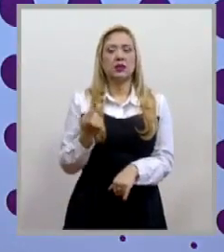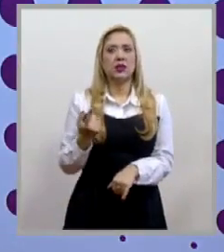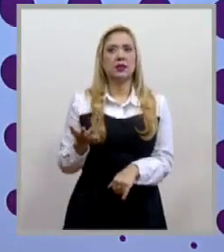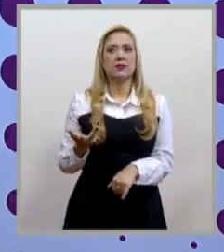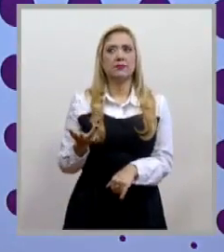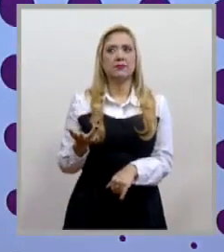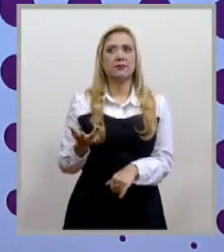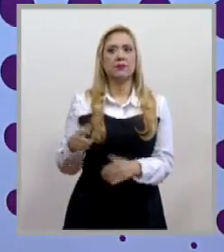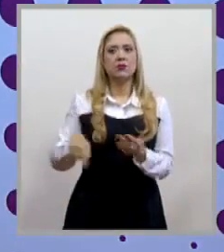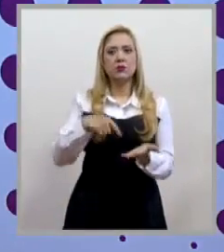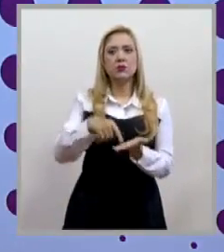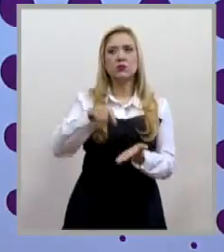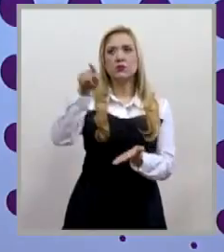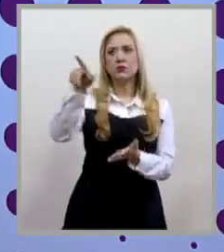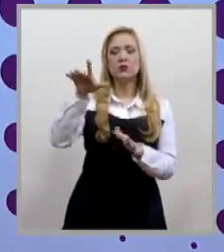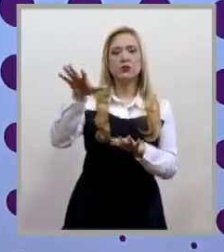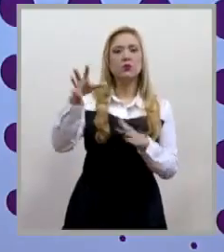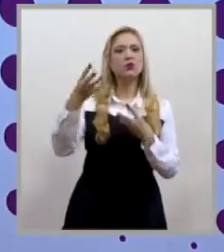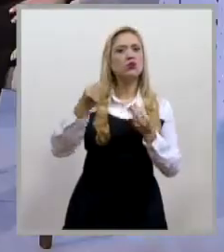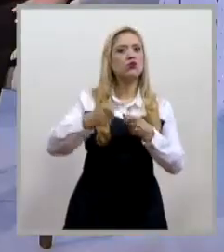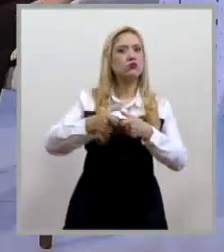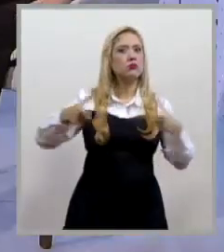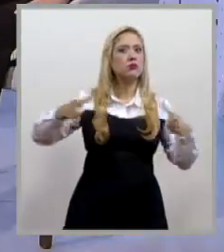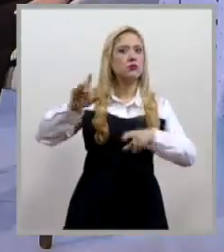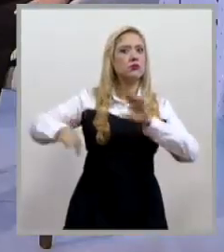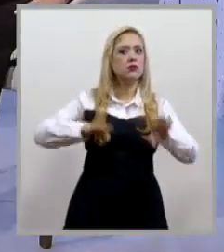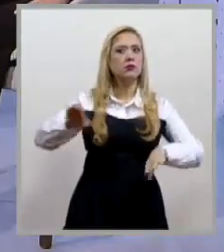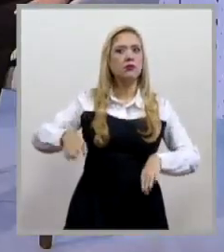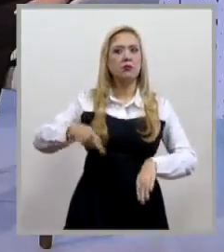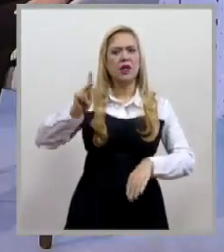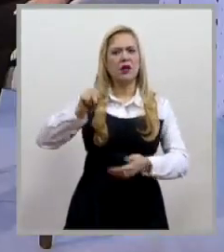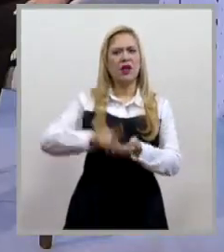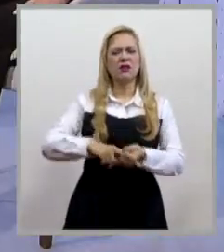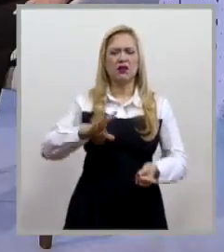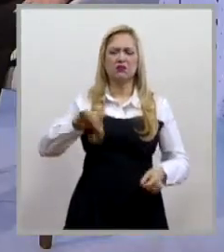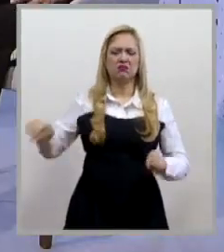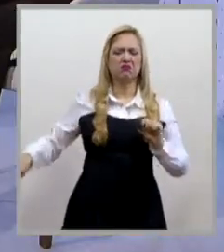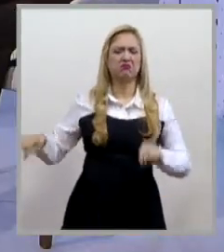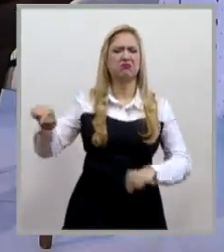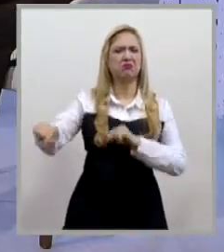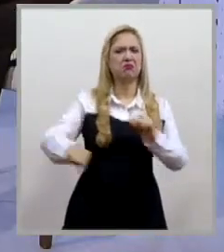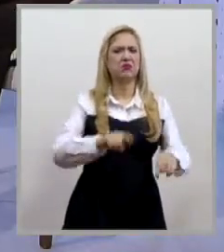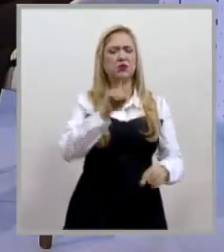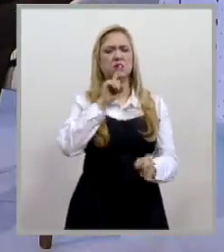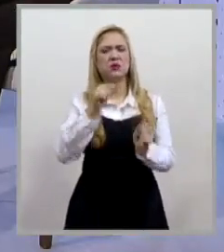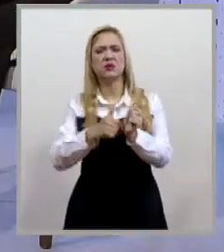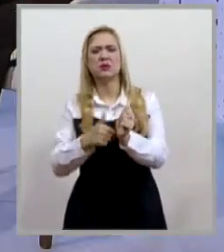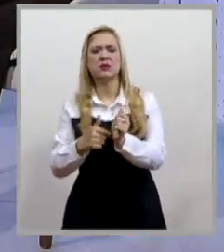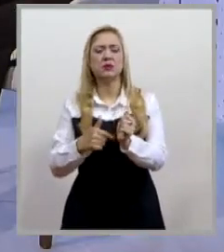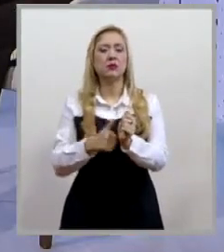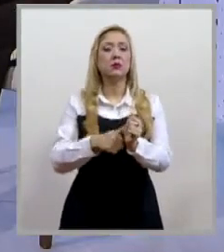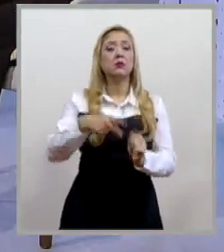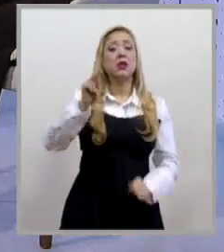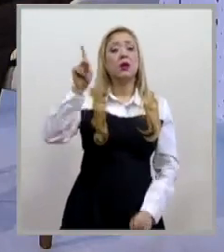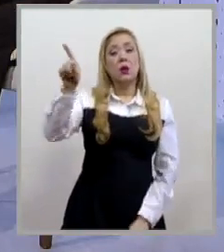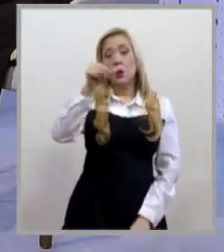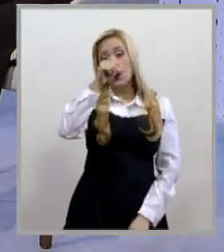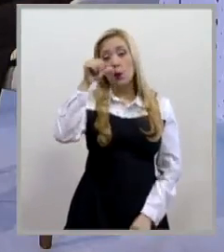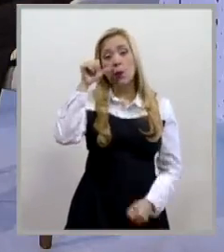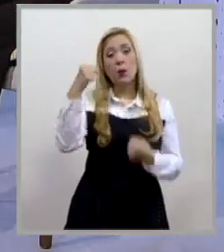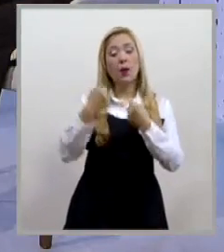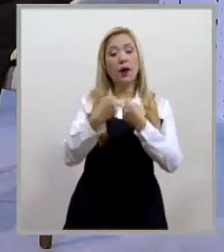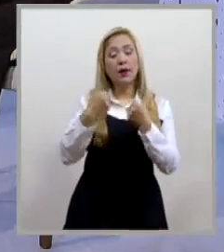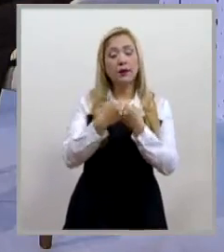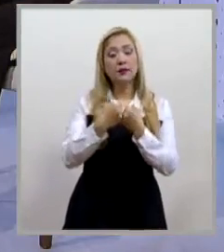sobre los espacios, sobre los territorios. Y es que en Juárez lo que ocurre es que convergen diferentes